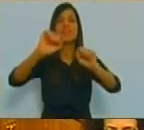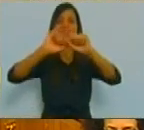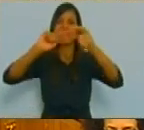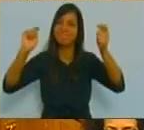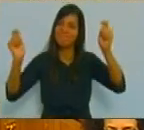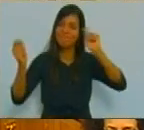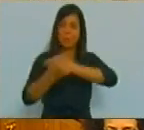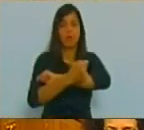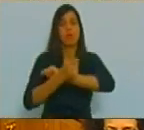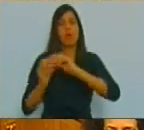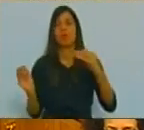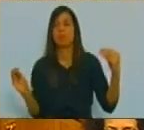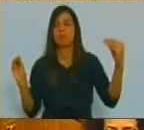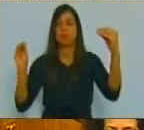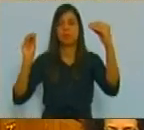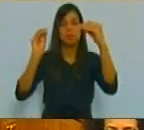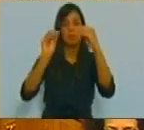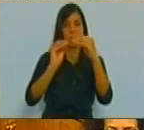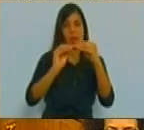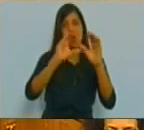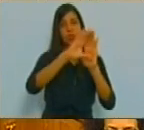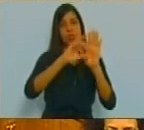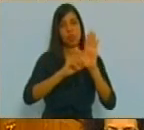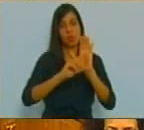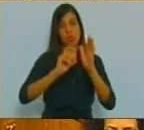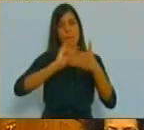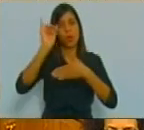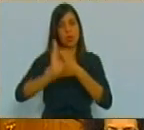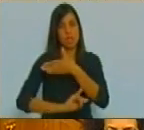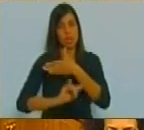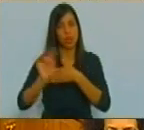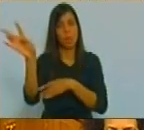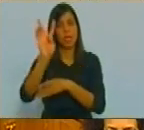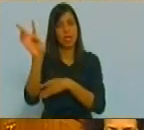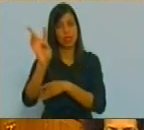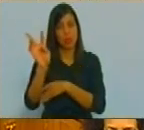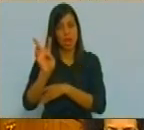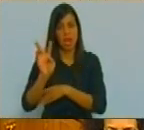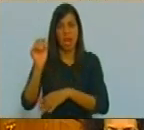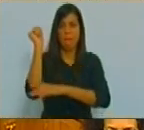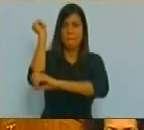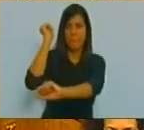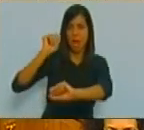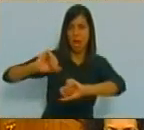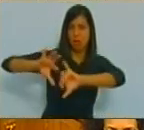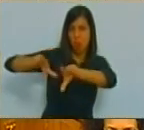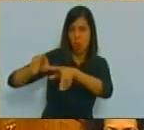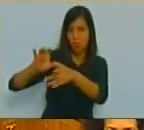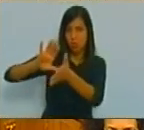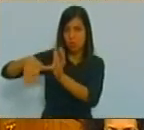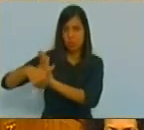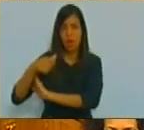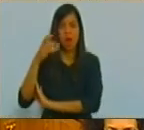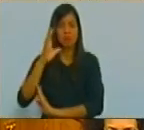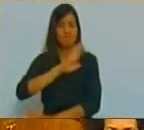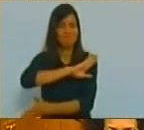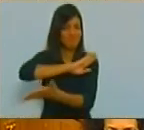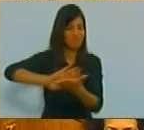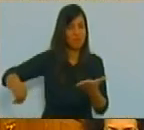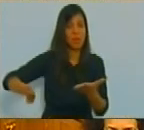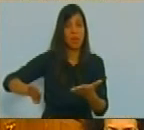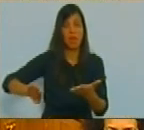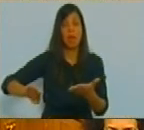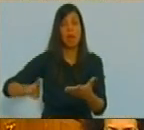acorde con los principios estratégicos nacionales incorruptibles inalienable decente que